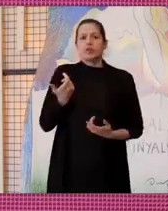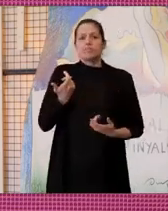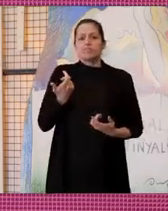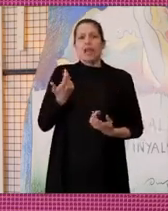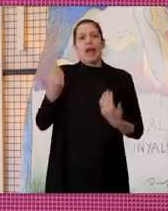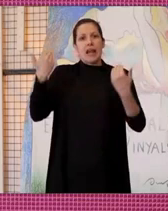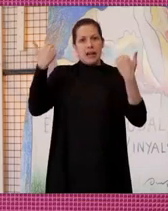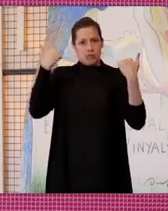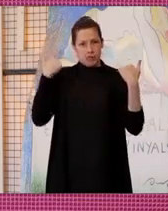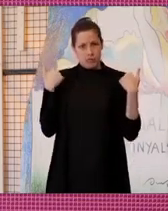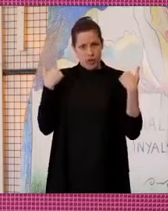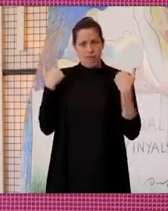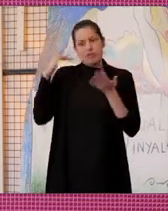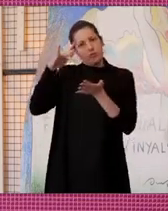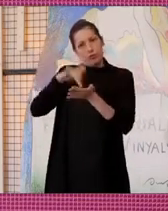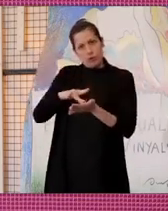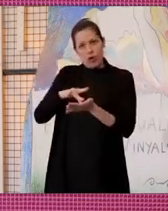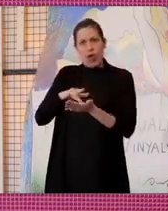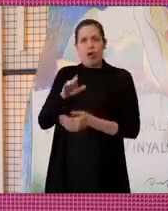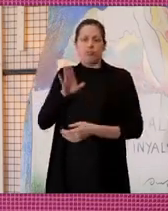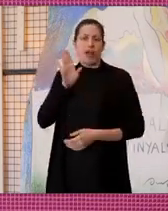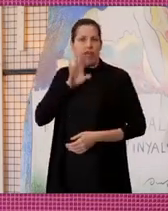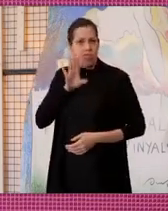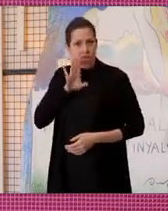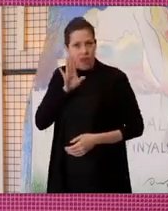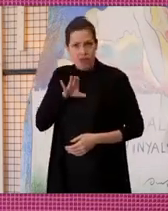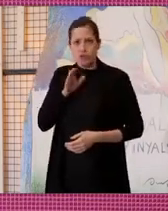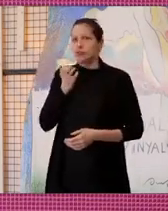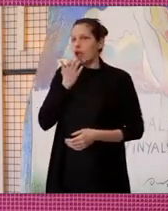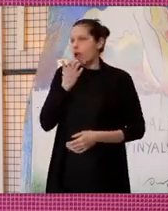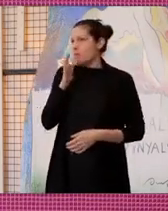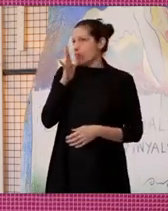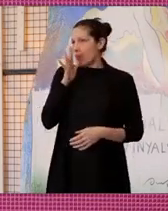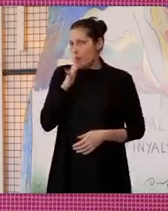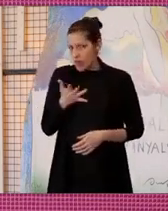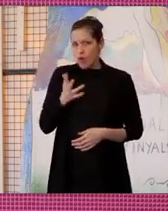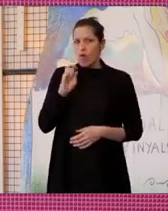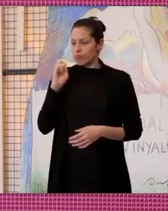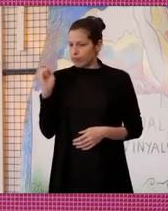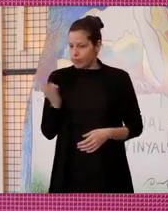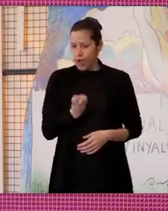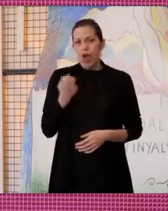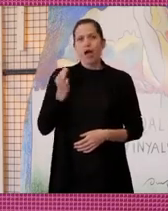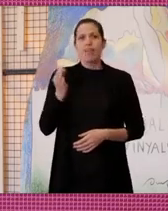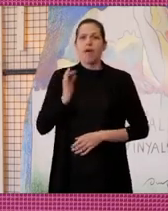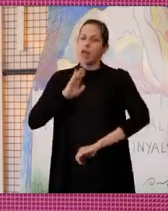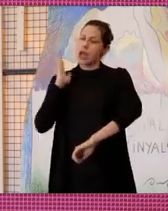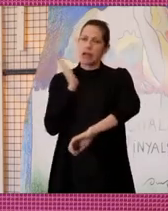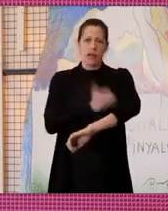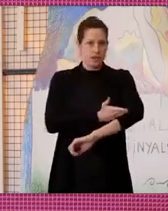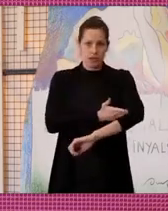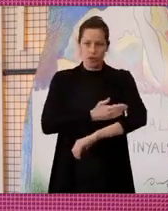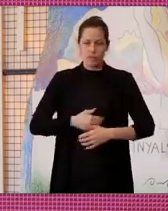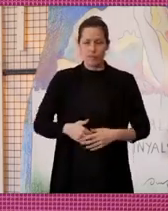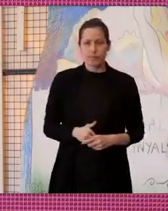que hubieran cometido esos delitos fueran castigados Entonces yo recuerdo